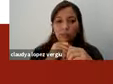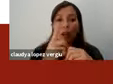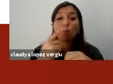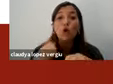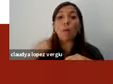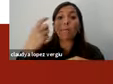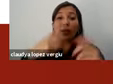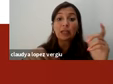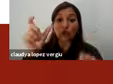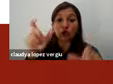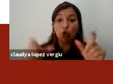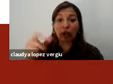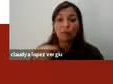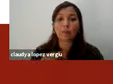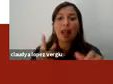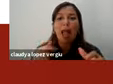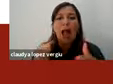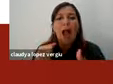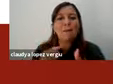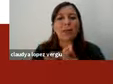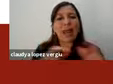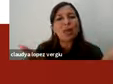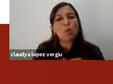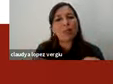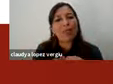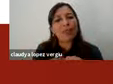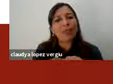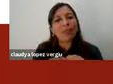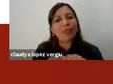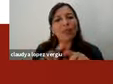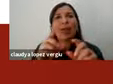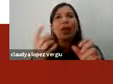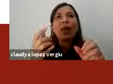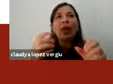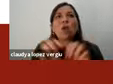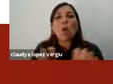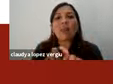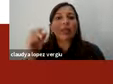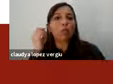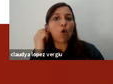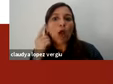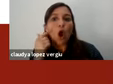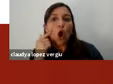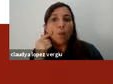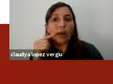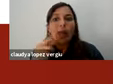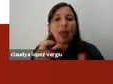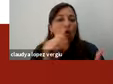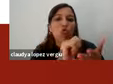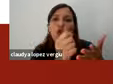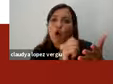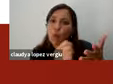promover y aplicar el enfoque de igualdad de género en las comunidades en las comunicaciones, documentos y